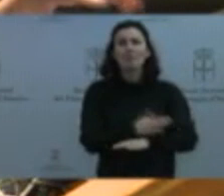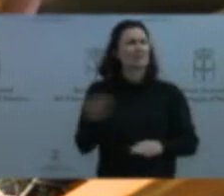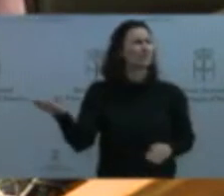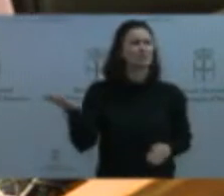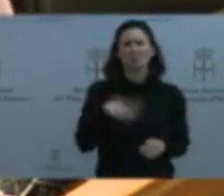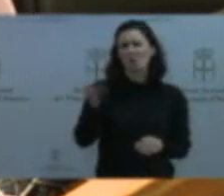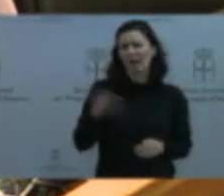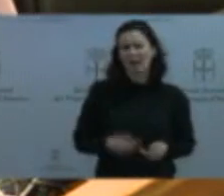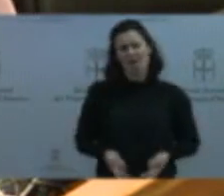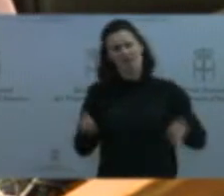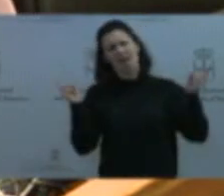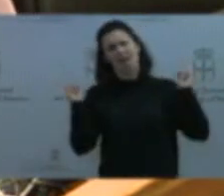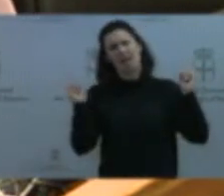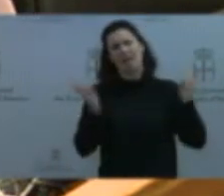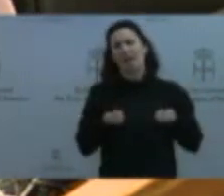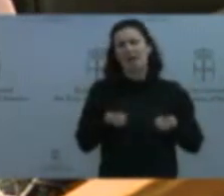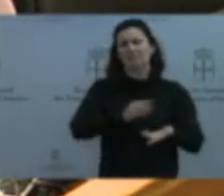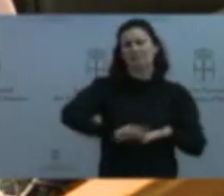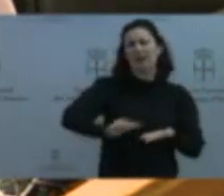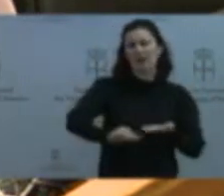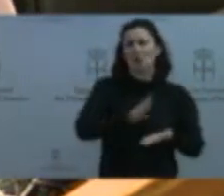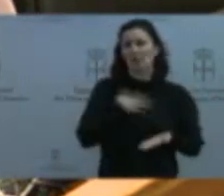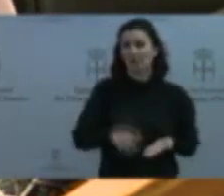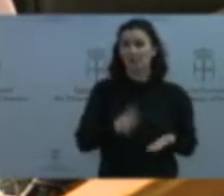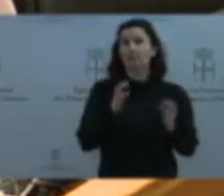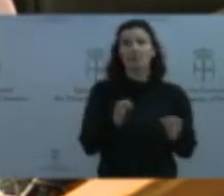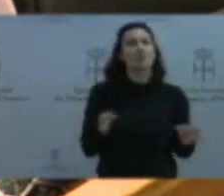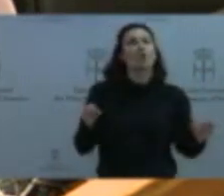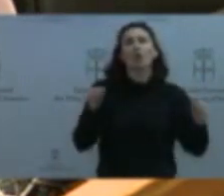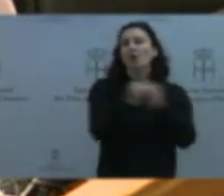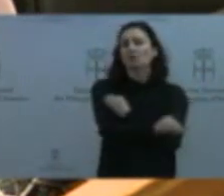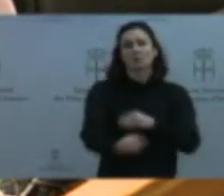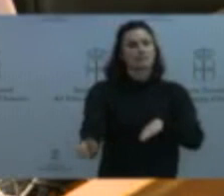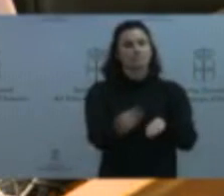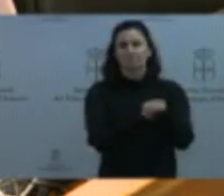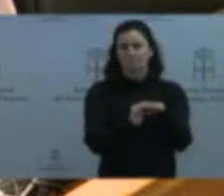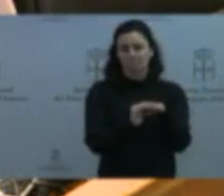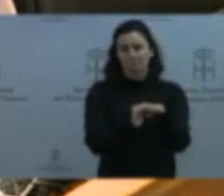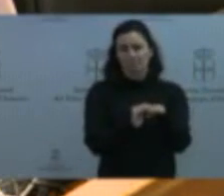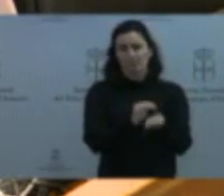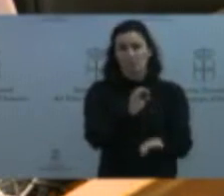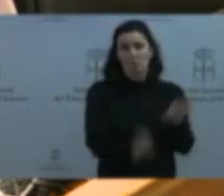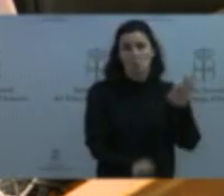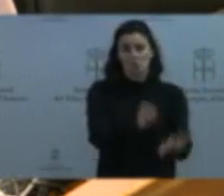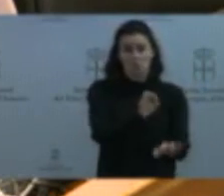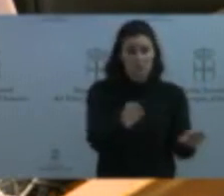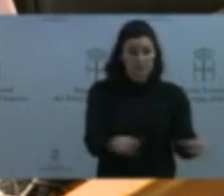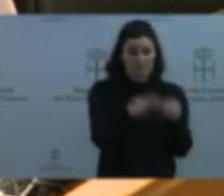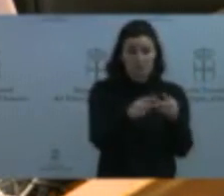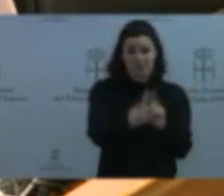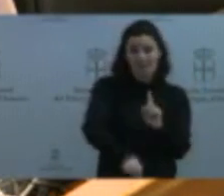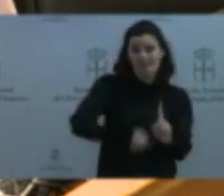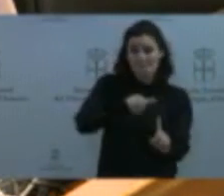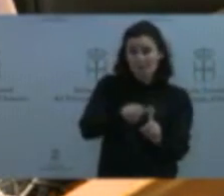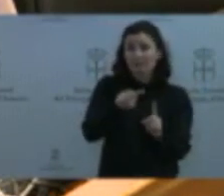está profundamente reñida, tanto con la justicia social como también contra la clase trabajadora, contra las personas